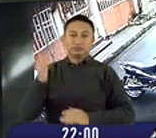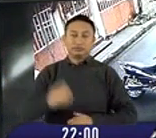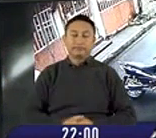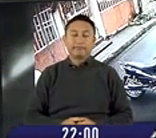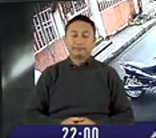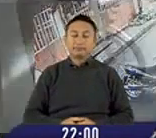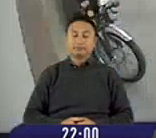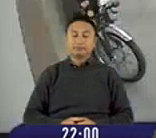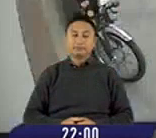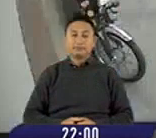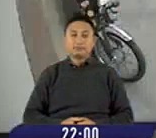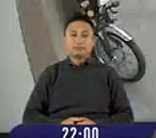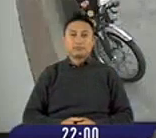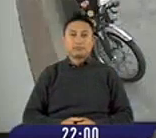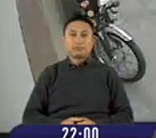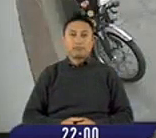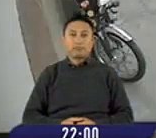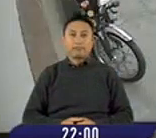desconocido.